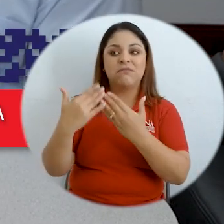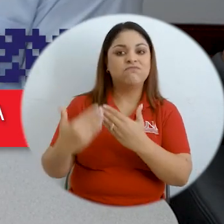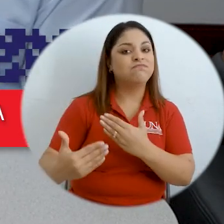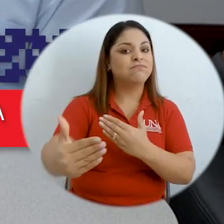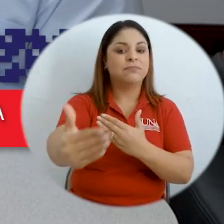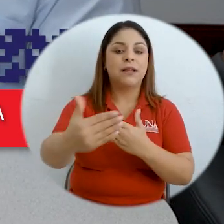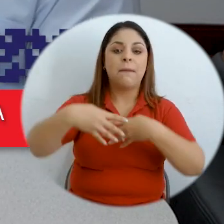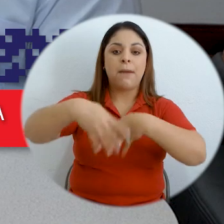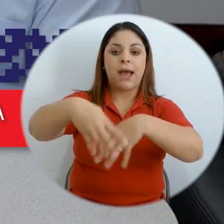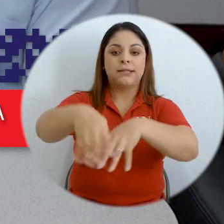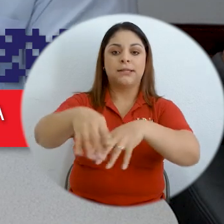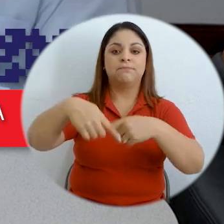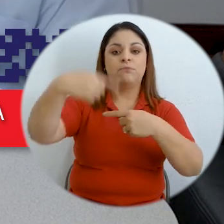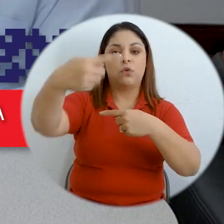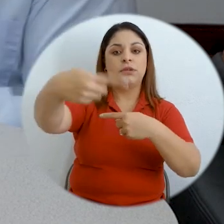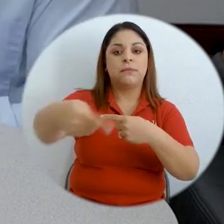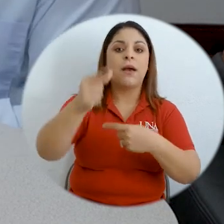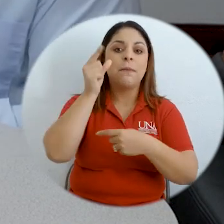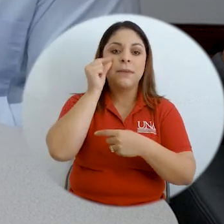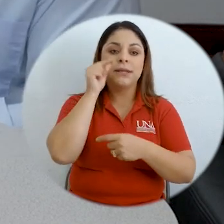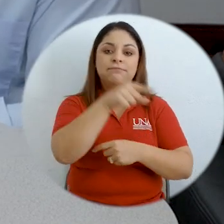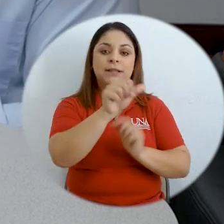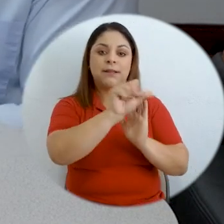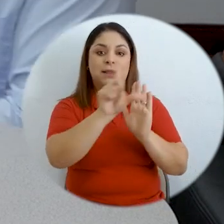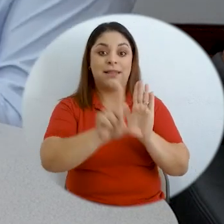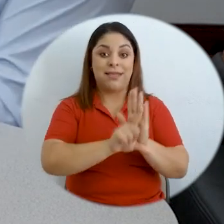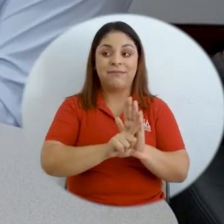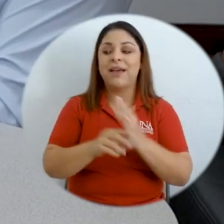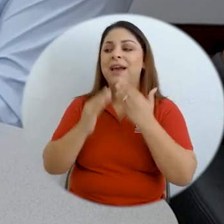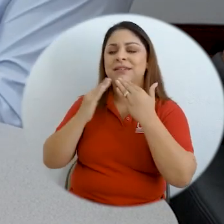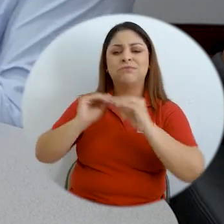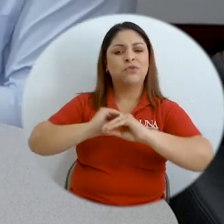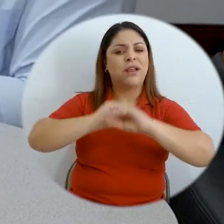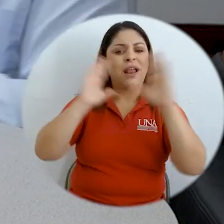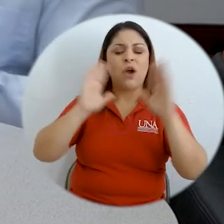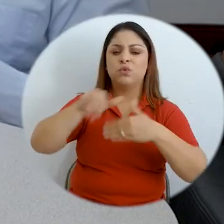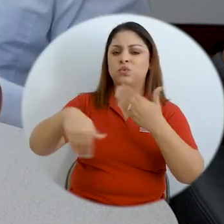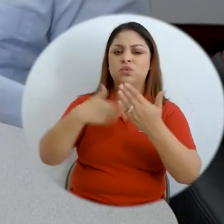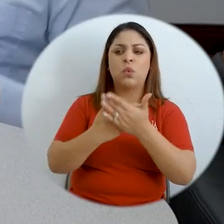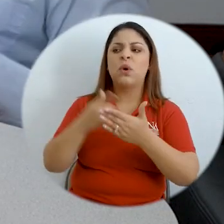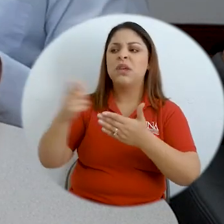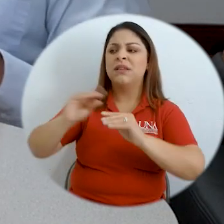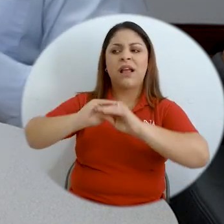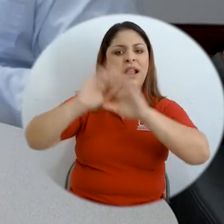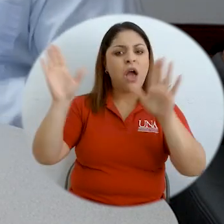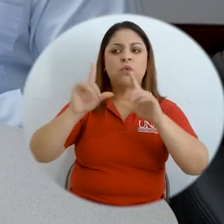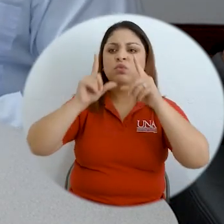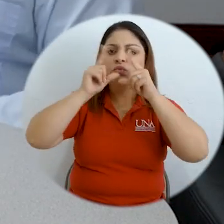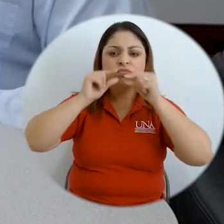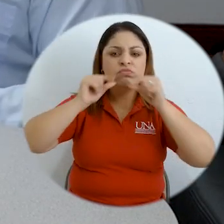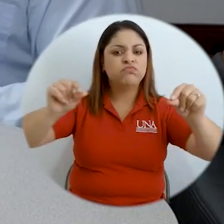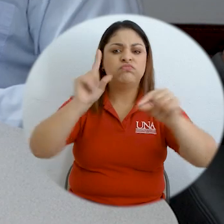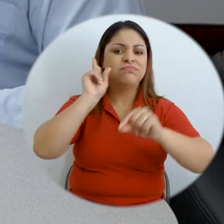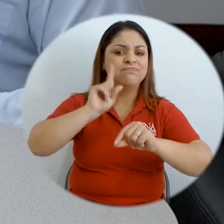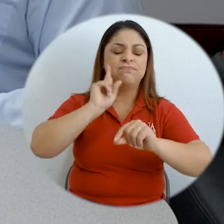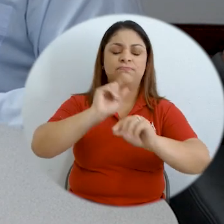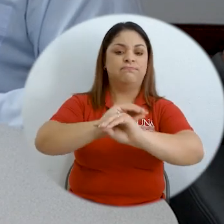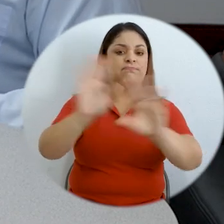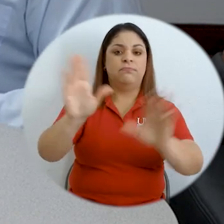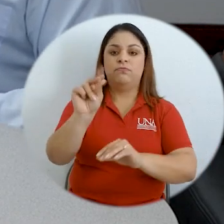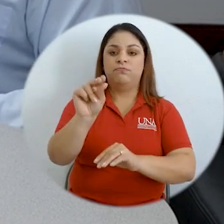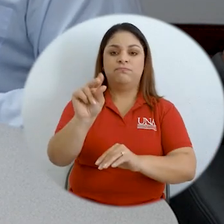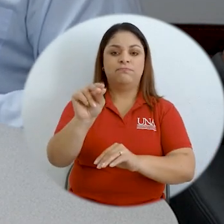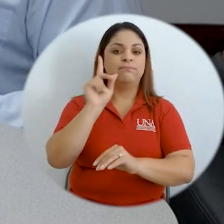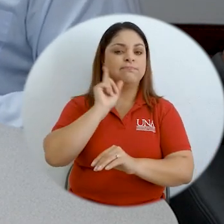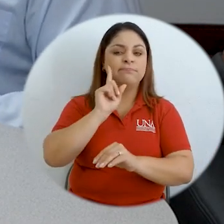esperar más adelante con esta marcha y la próxima negociación en la Asamblea Legislativa. Gracias por tanta claridad y por aclarar tantos rumores y mentiras que se han